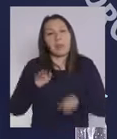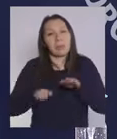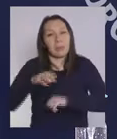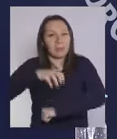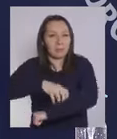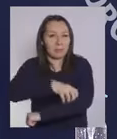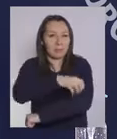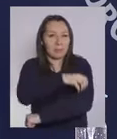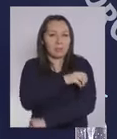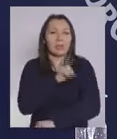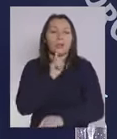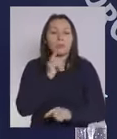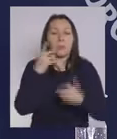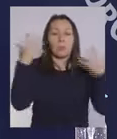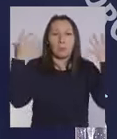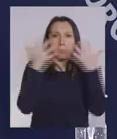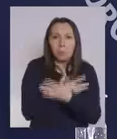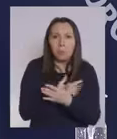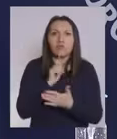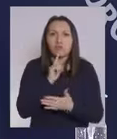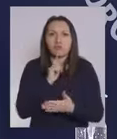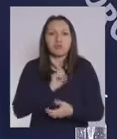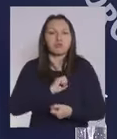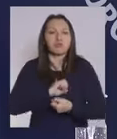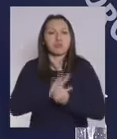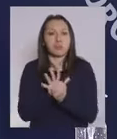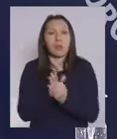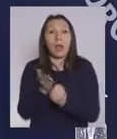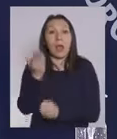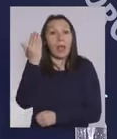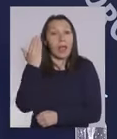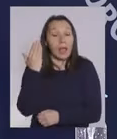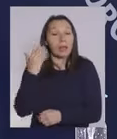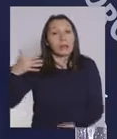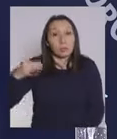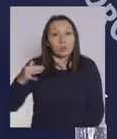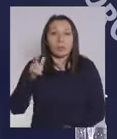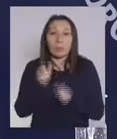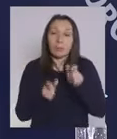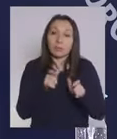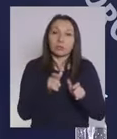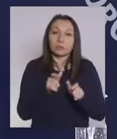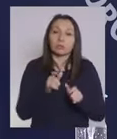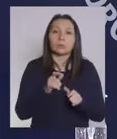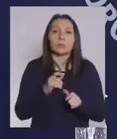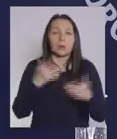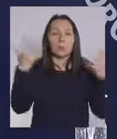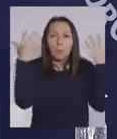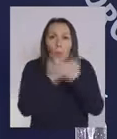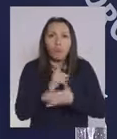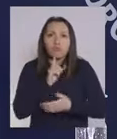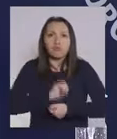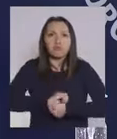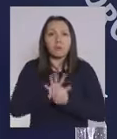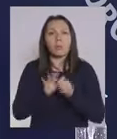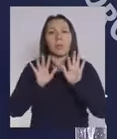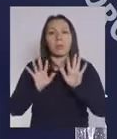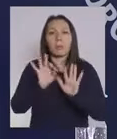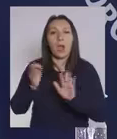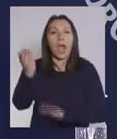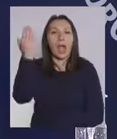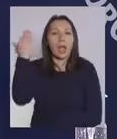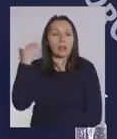región, son casos asintomáticos, que hay que decir que cuando teníamos un número importante de casos, los casos asintomáticos eran un